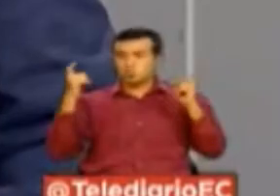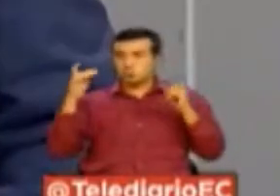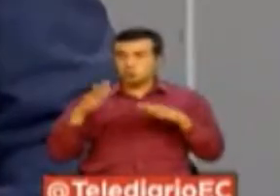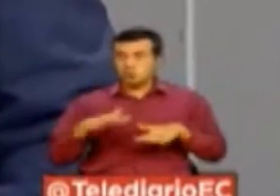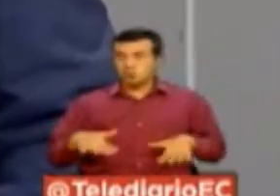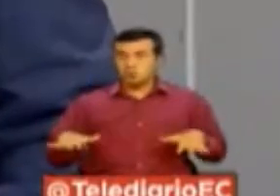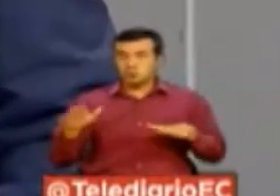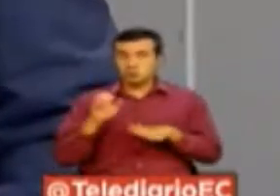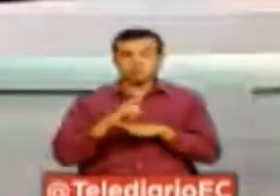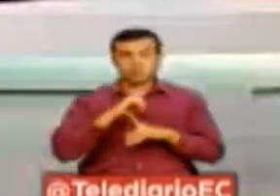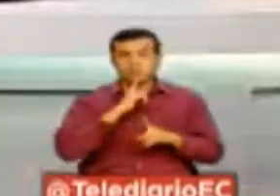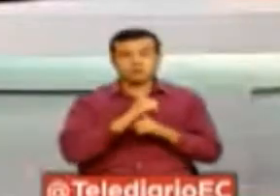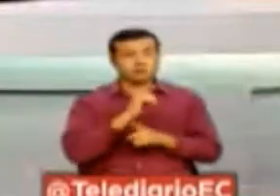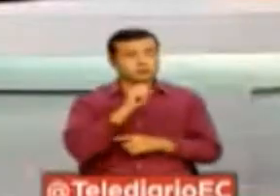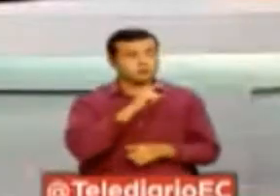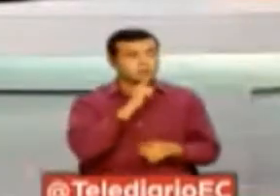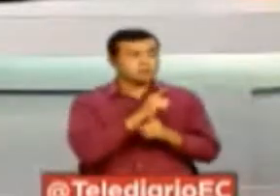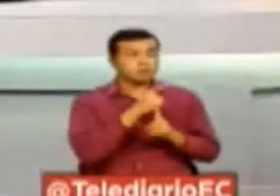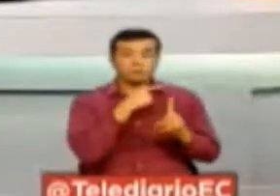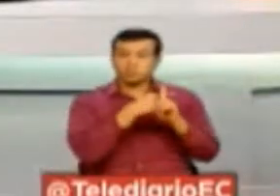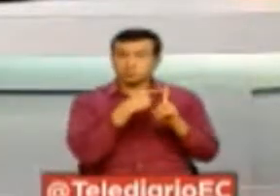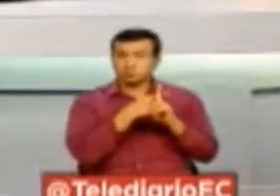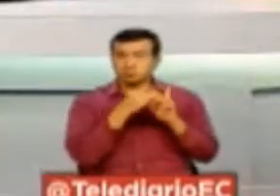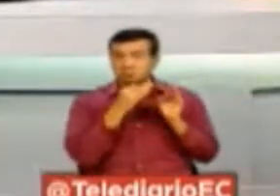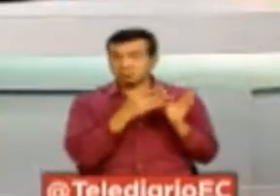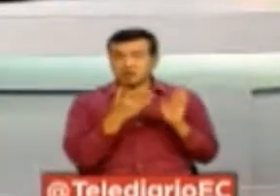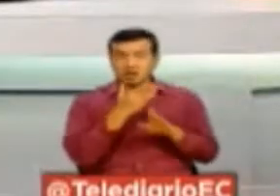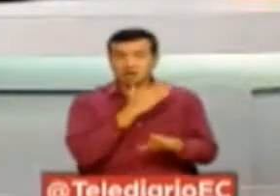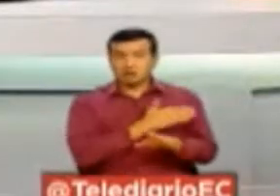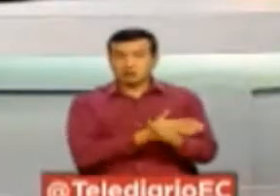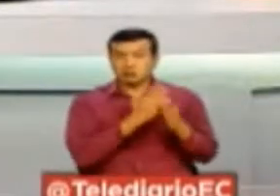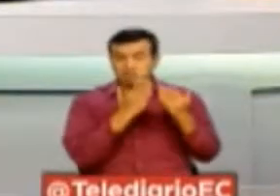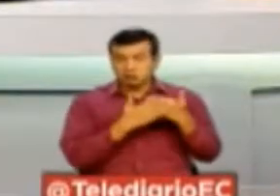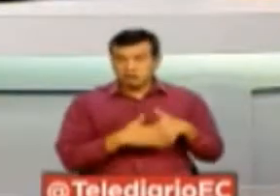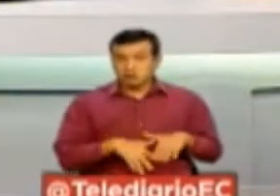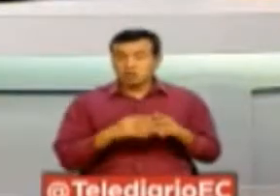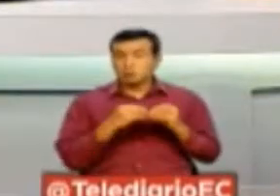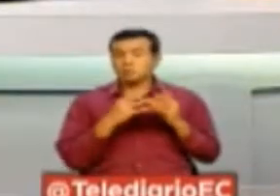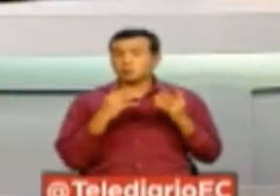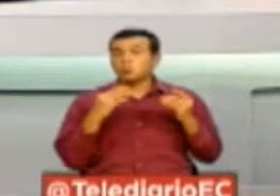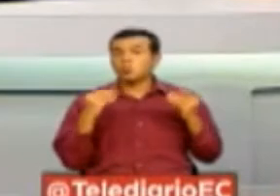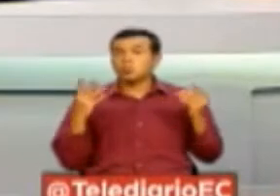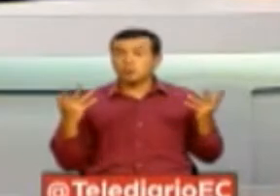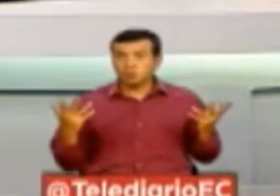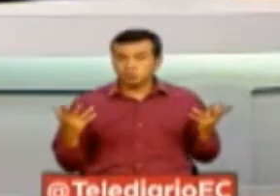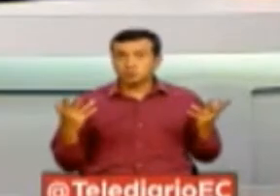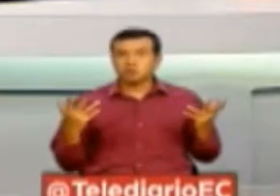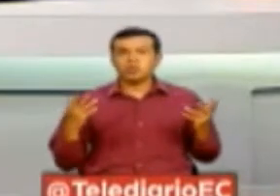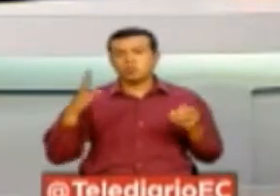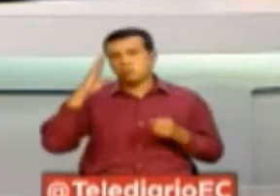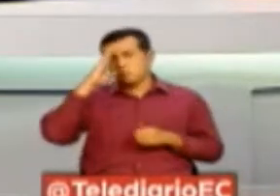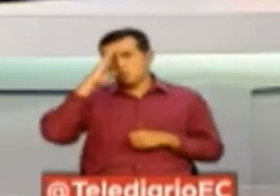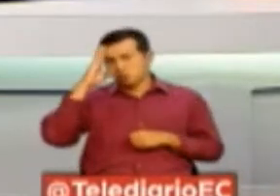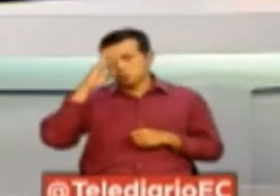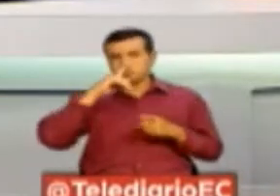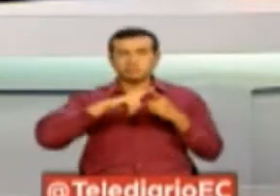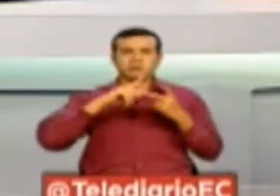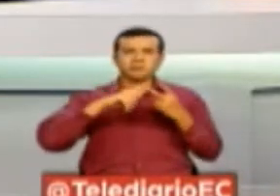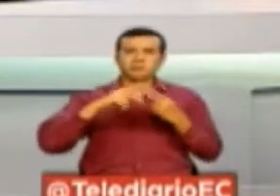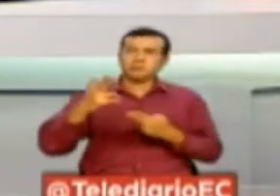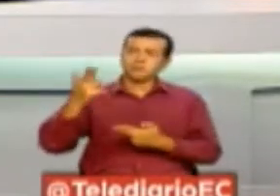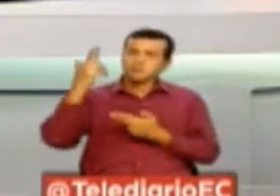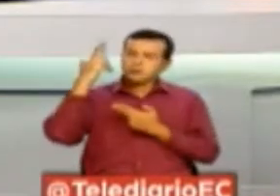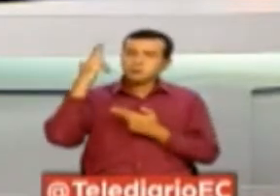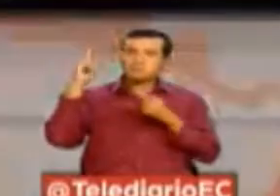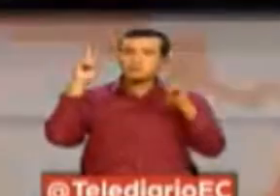sobre el territorio totalmente y eso es positivo nosotros también meses atrás ya hubo un despliegue de unidades tanto de policía nacional como fuerzas